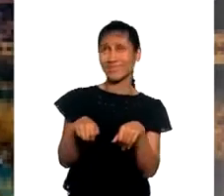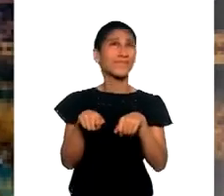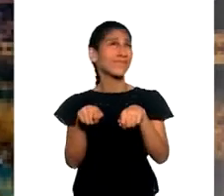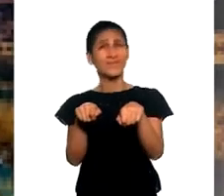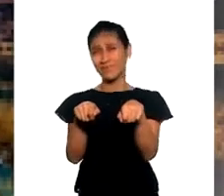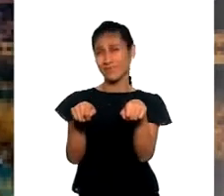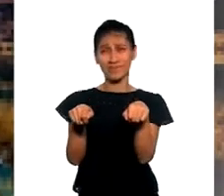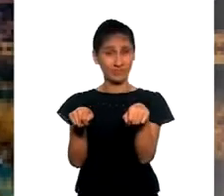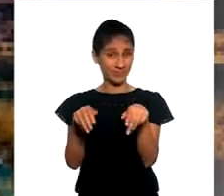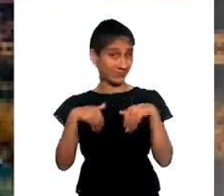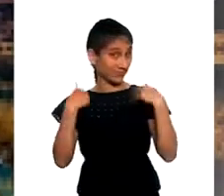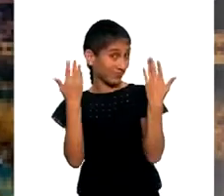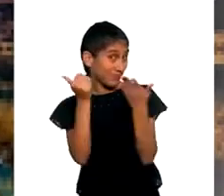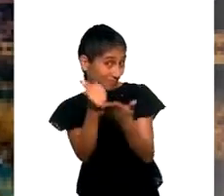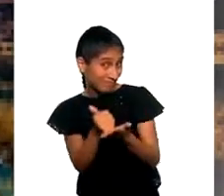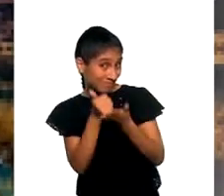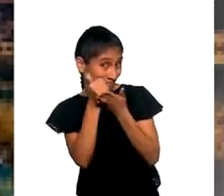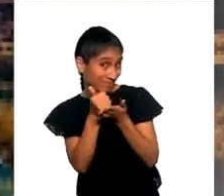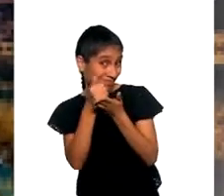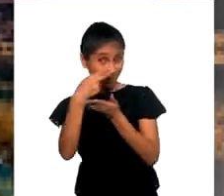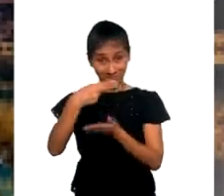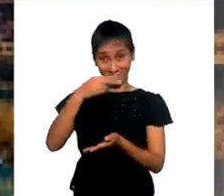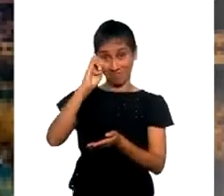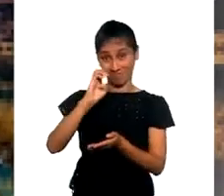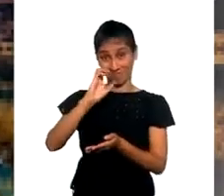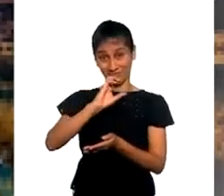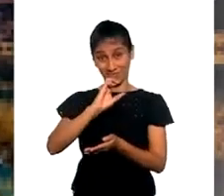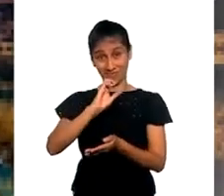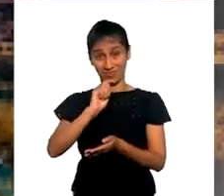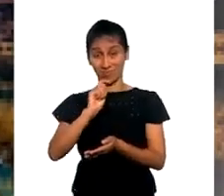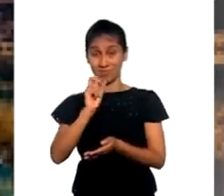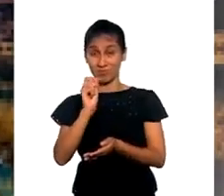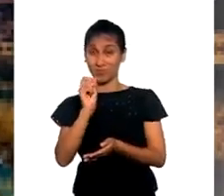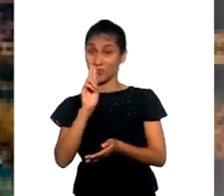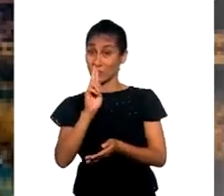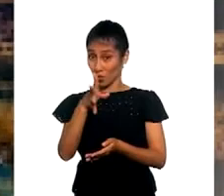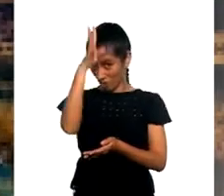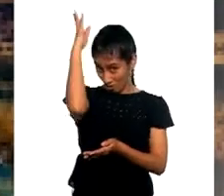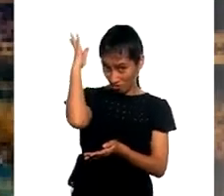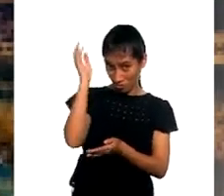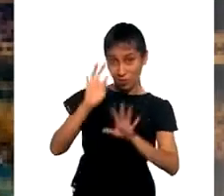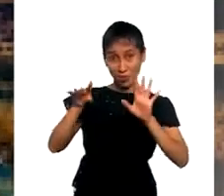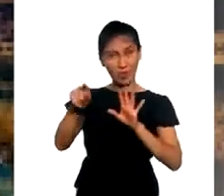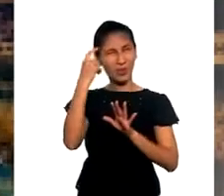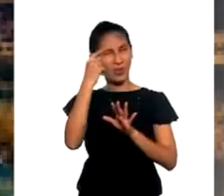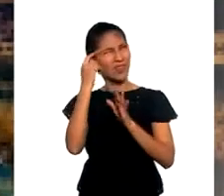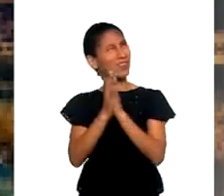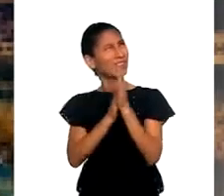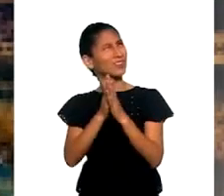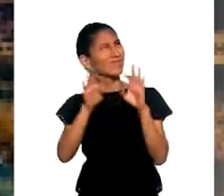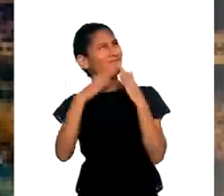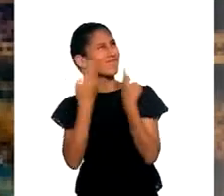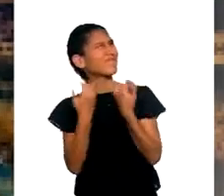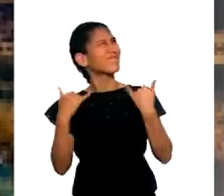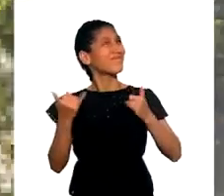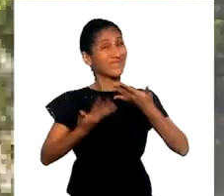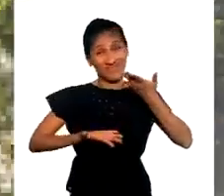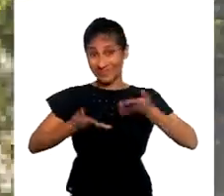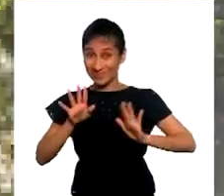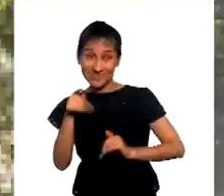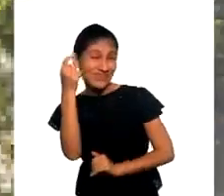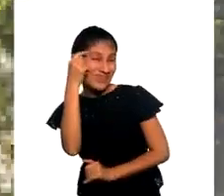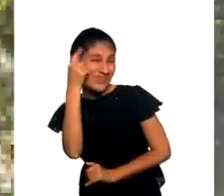me puedes ayudar héctor gallo seguro anti se te ocurre algo que podemos hacer en familia